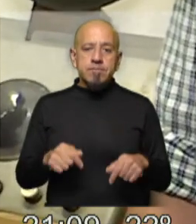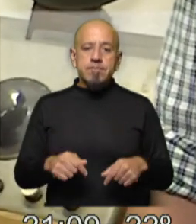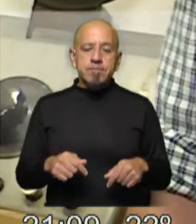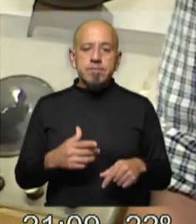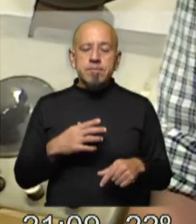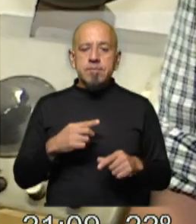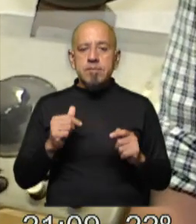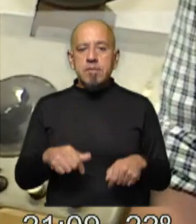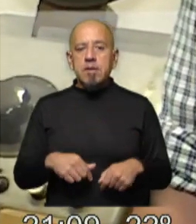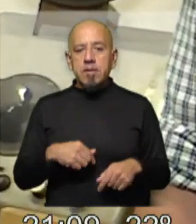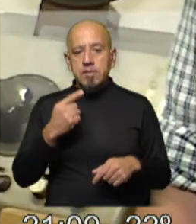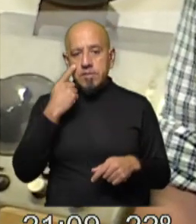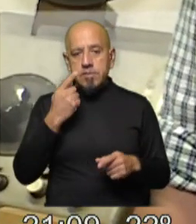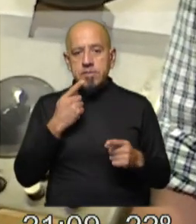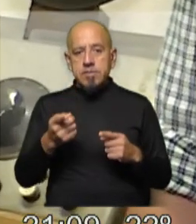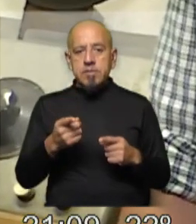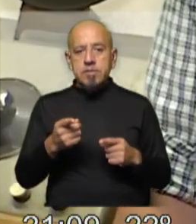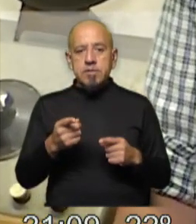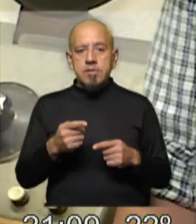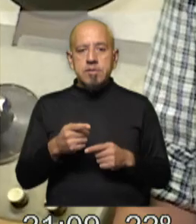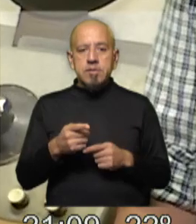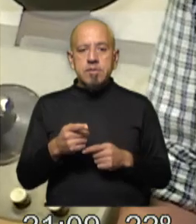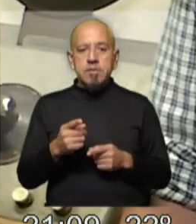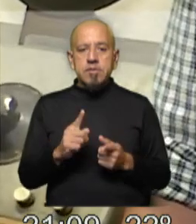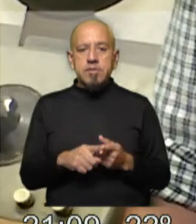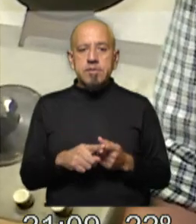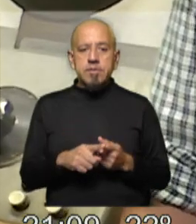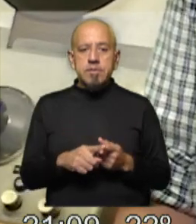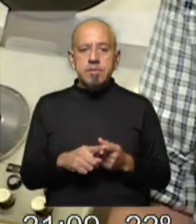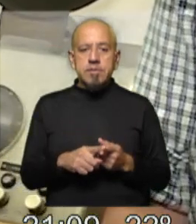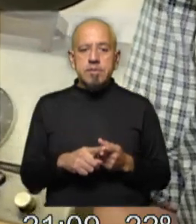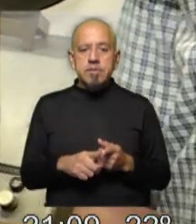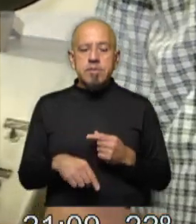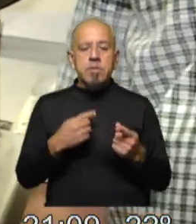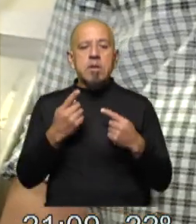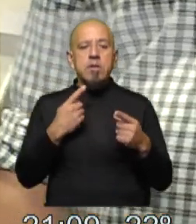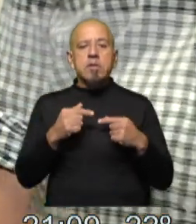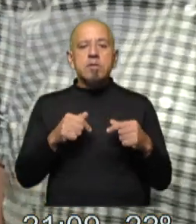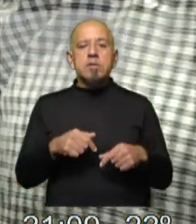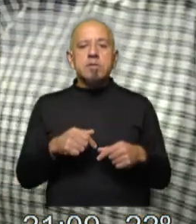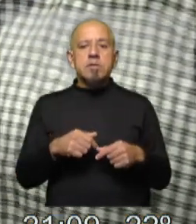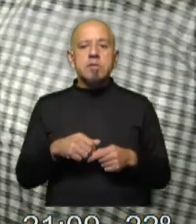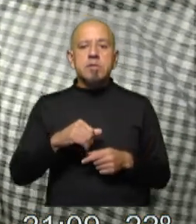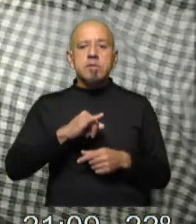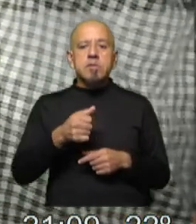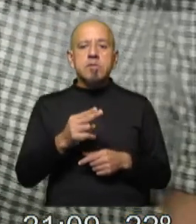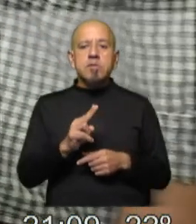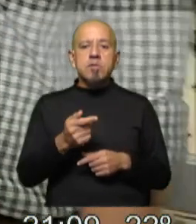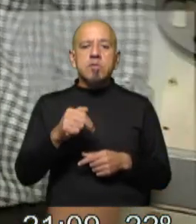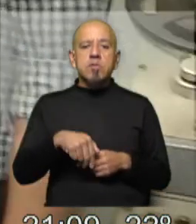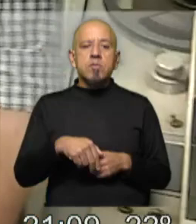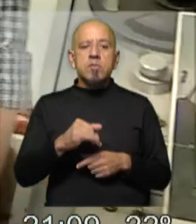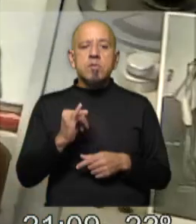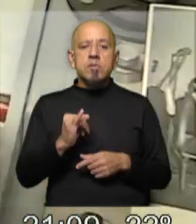lindo programa el de hoy. Van a tener ahí a Mariela Barbosa, la muñeca que canta, y para hablar un poco de esto también estamos con Juan Ignacio de